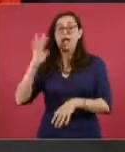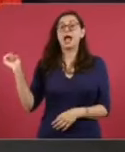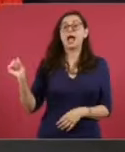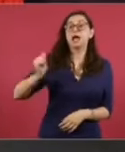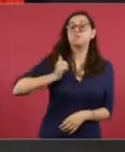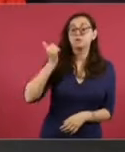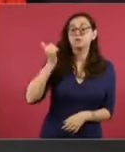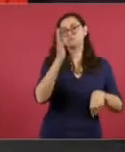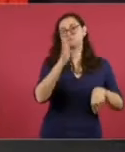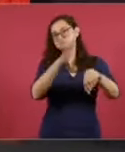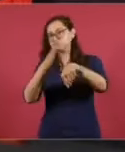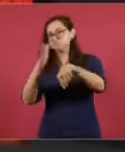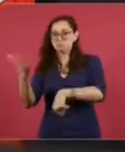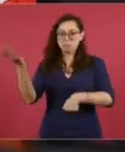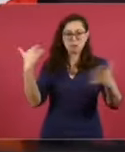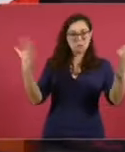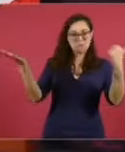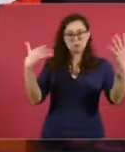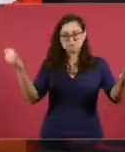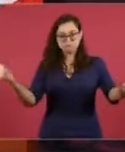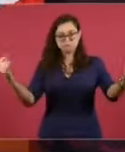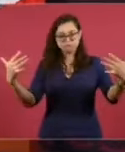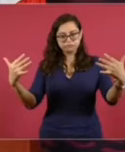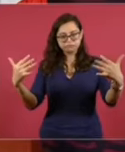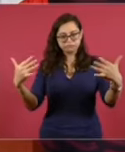pues a los que quieran asistir.